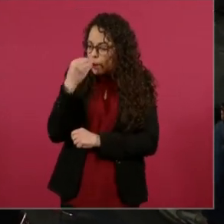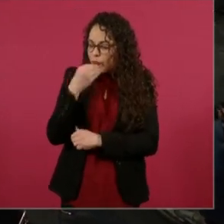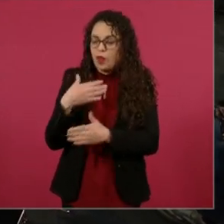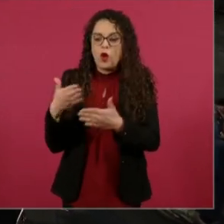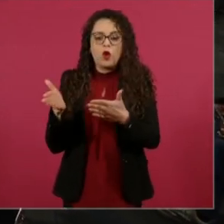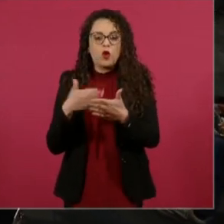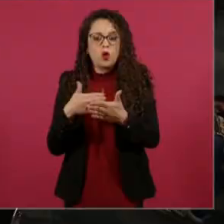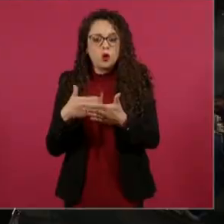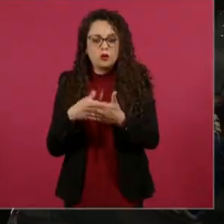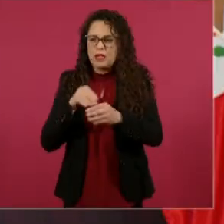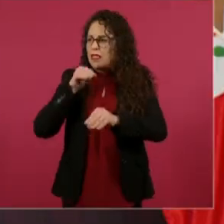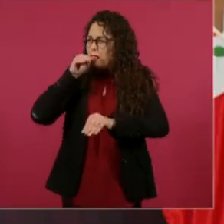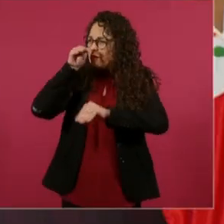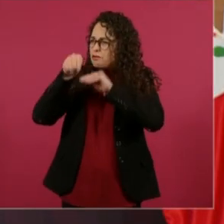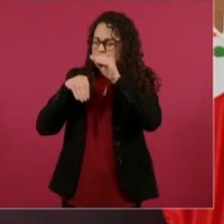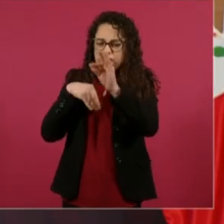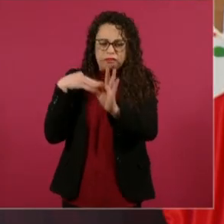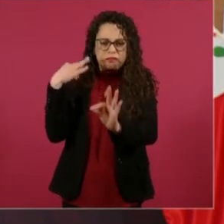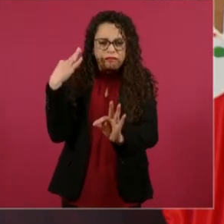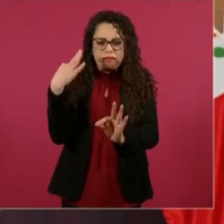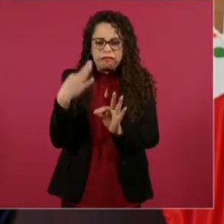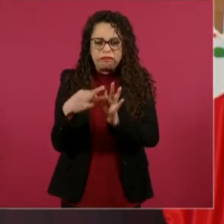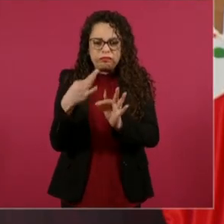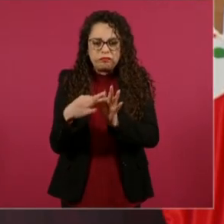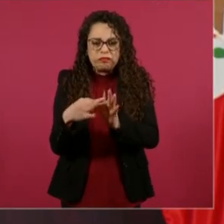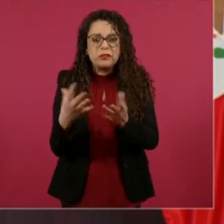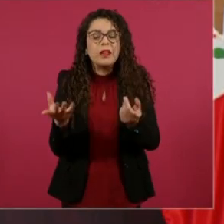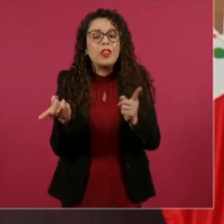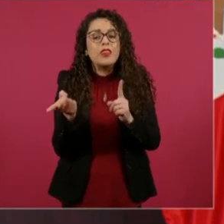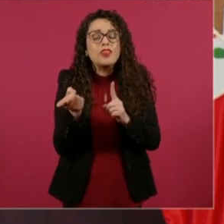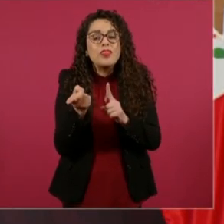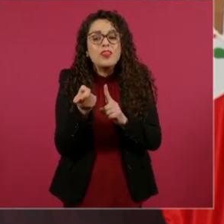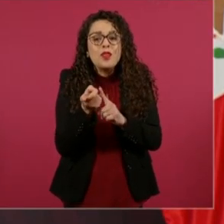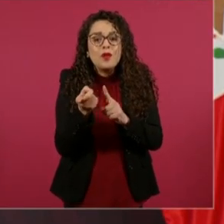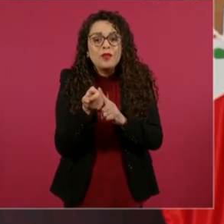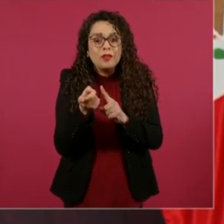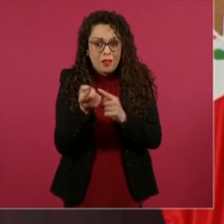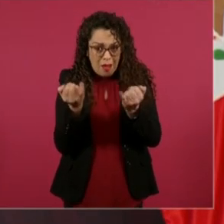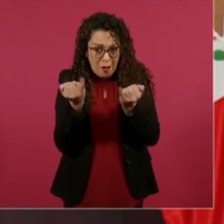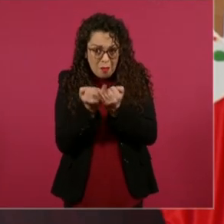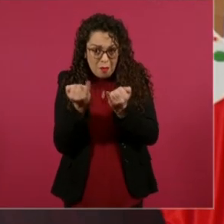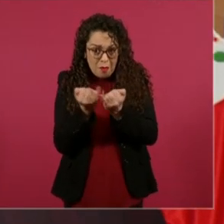cocina amueblada. ¿Dónde?